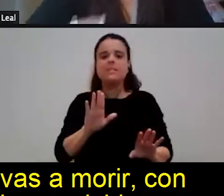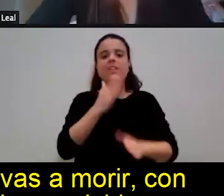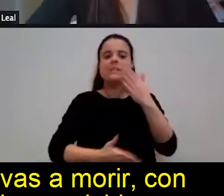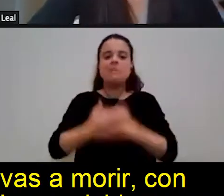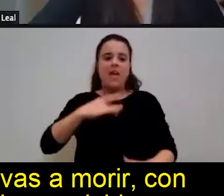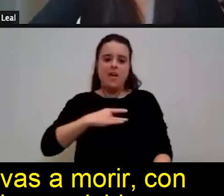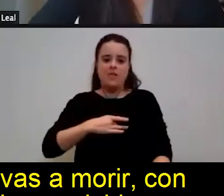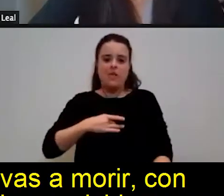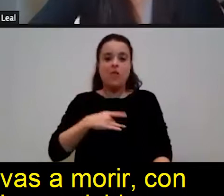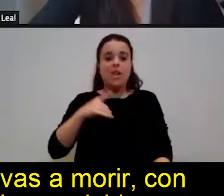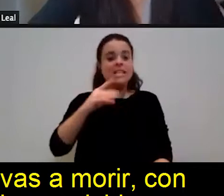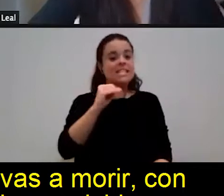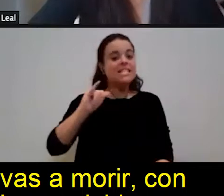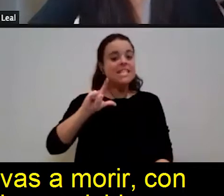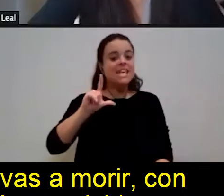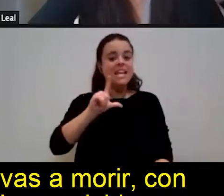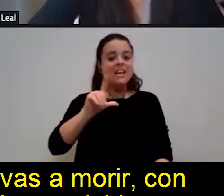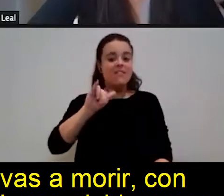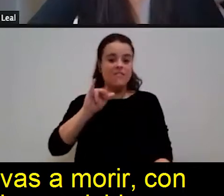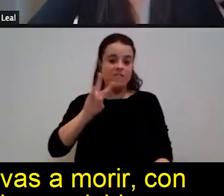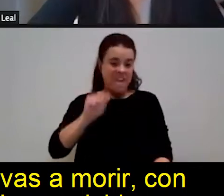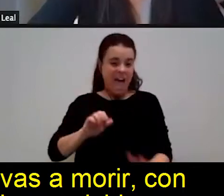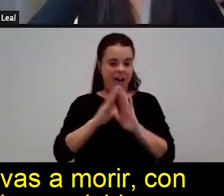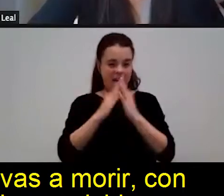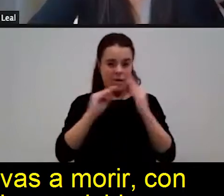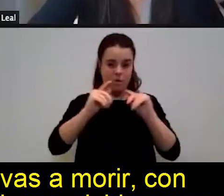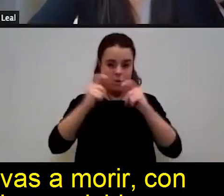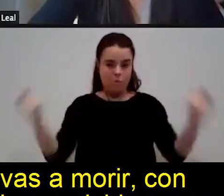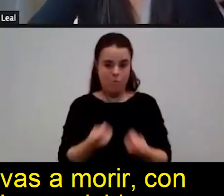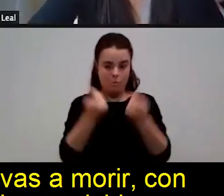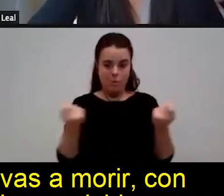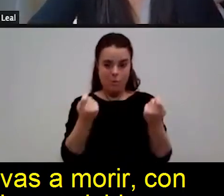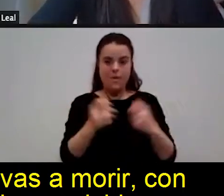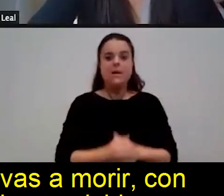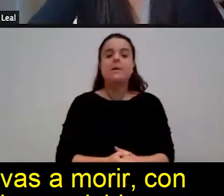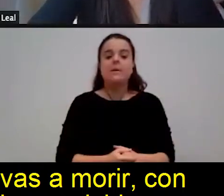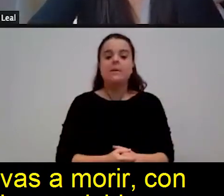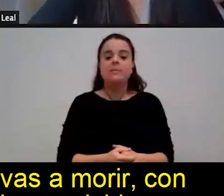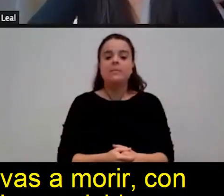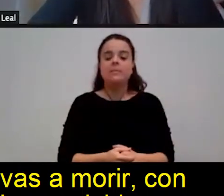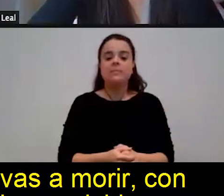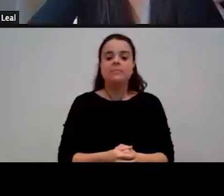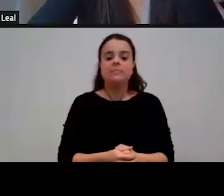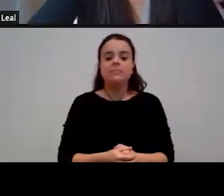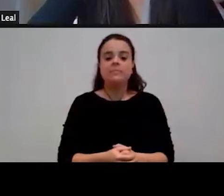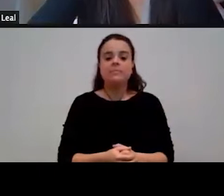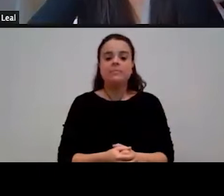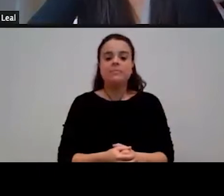ha publicado un libro que se titula No te vas a morir, ¿no? Con lo cual, si no nos vamos a morir, lo de la discapacidad ya nos olvidaremos